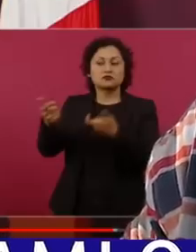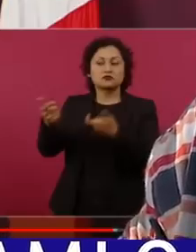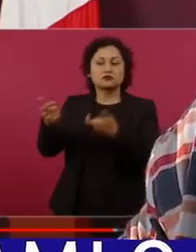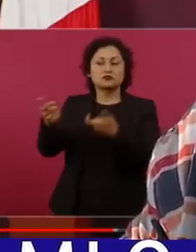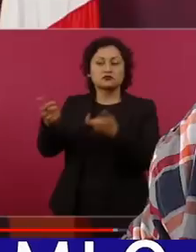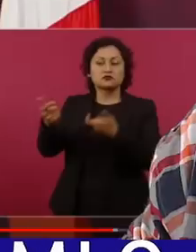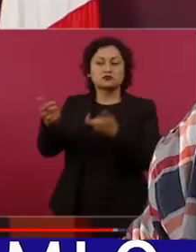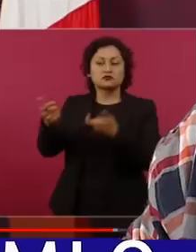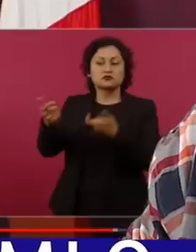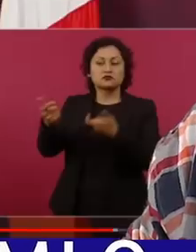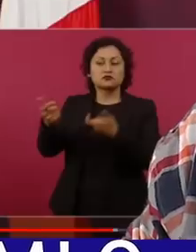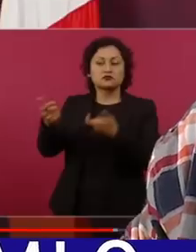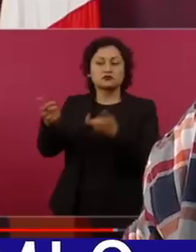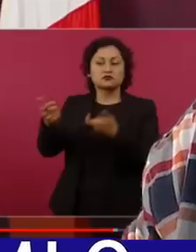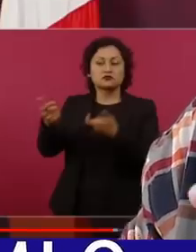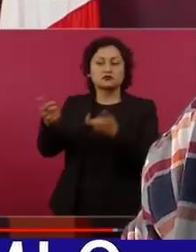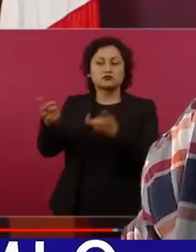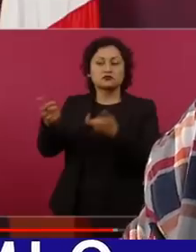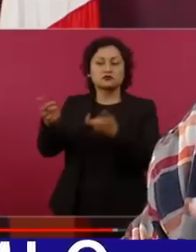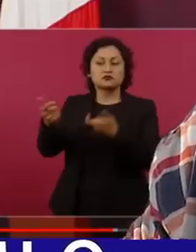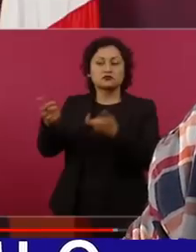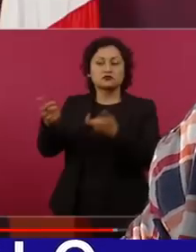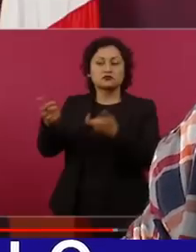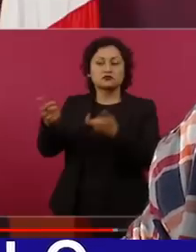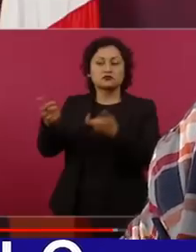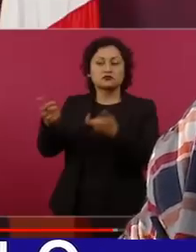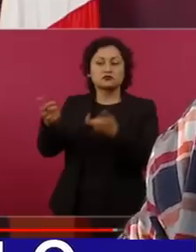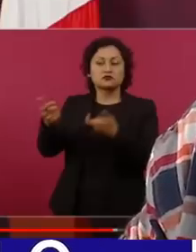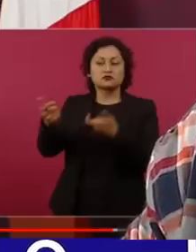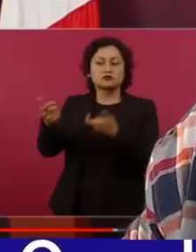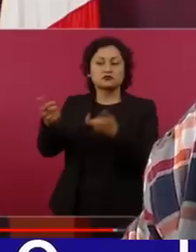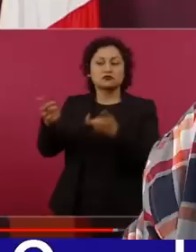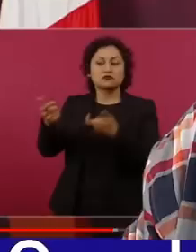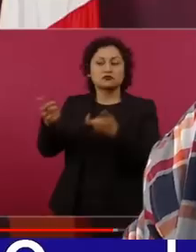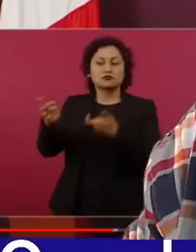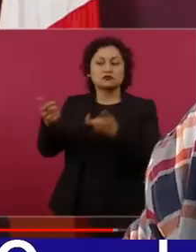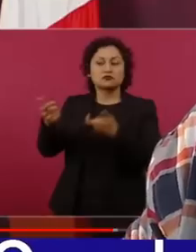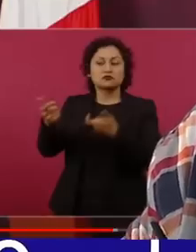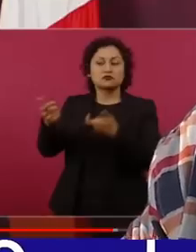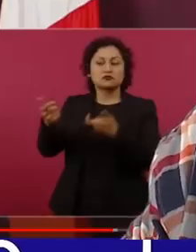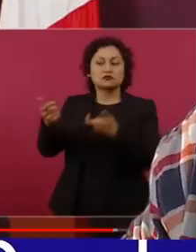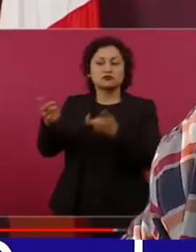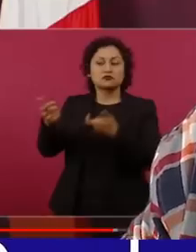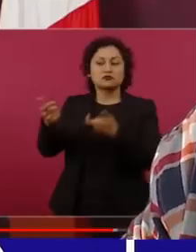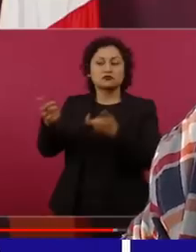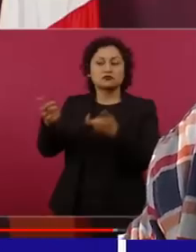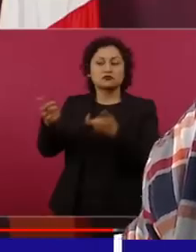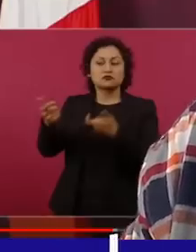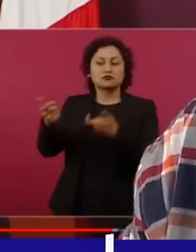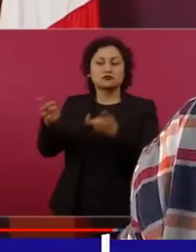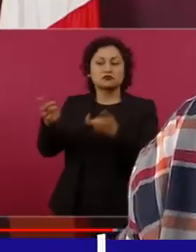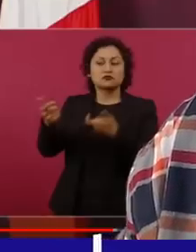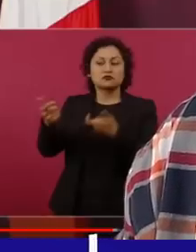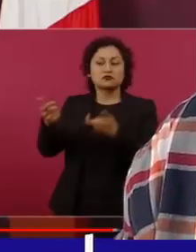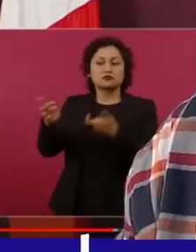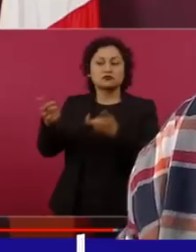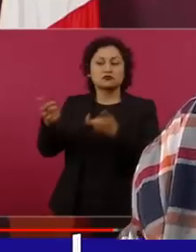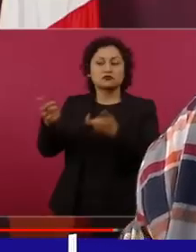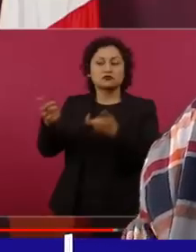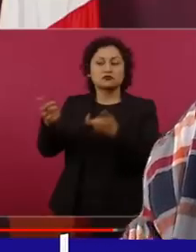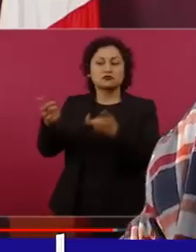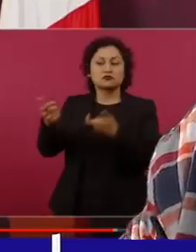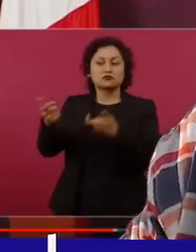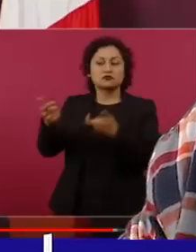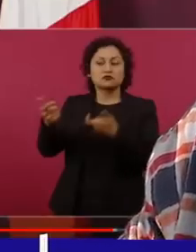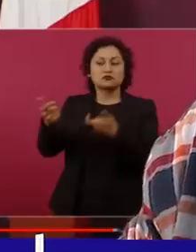mexicano y al empresario peruano que hace negocio entre Perú y México, del tipo que sea. ¿Qué va a pasar con el gas de